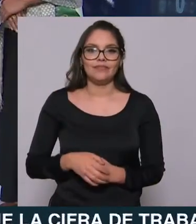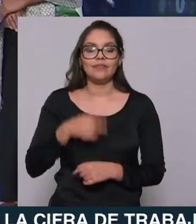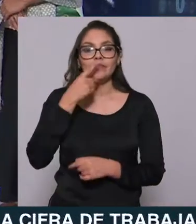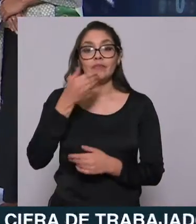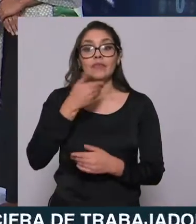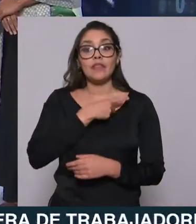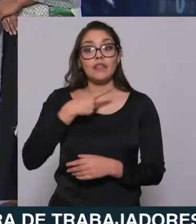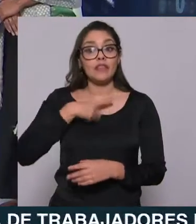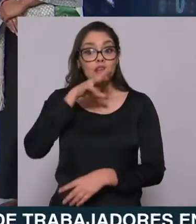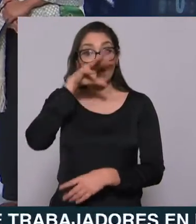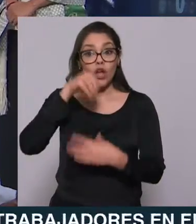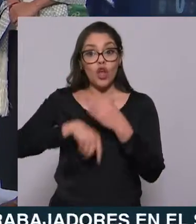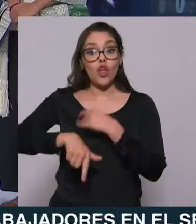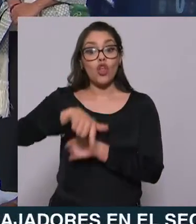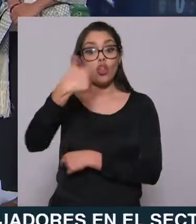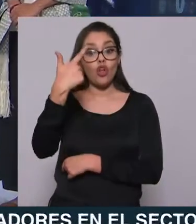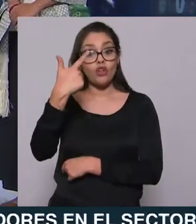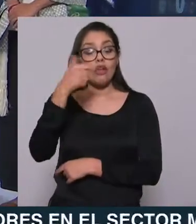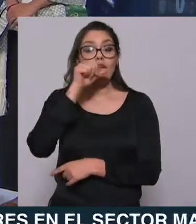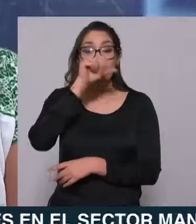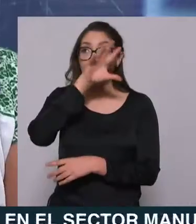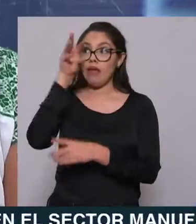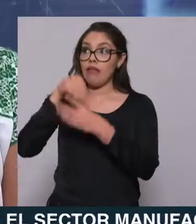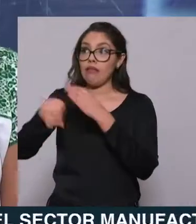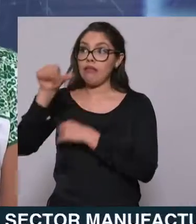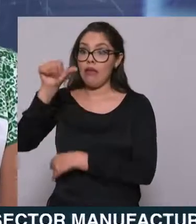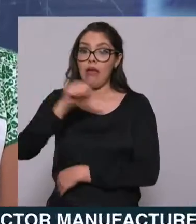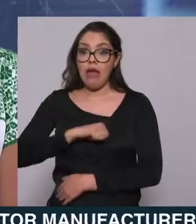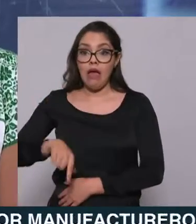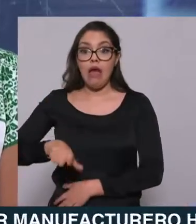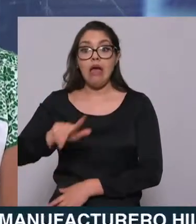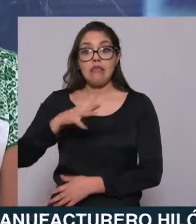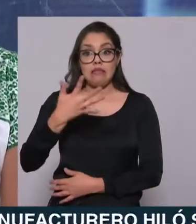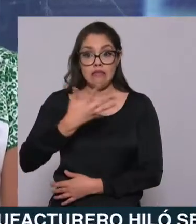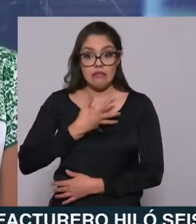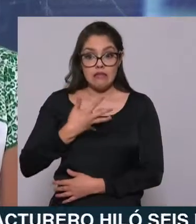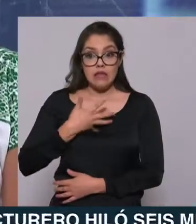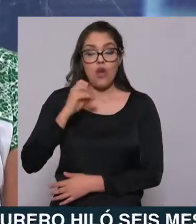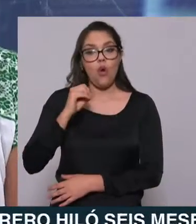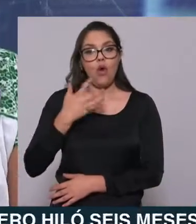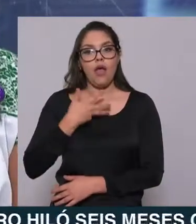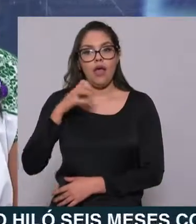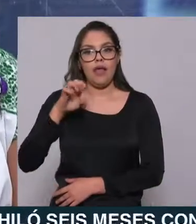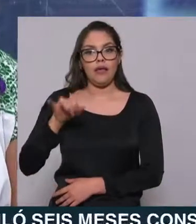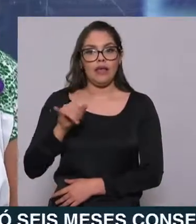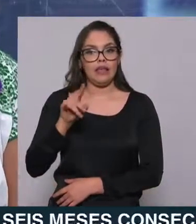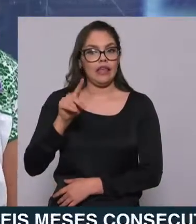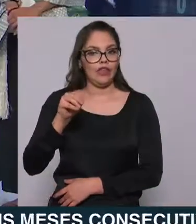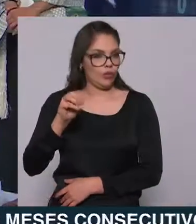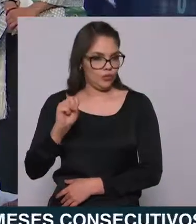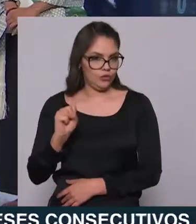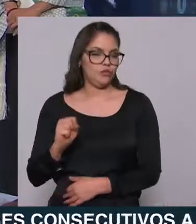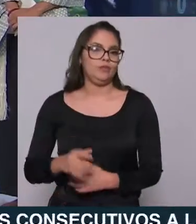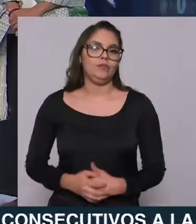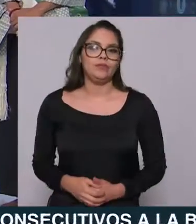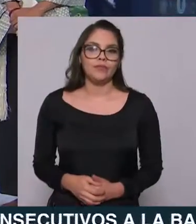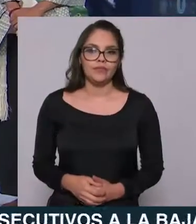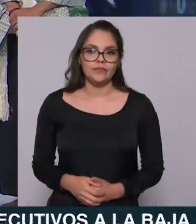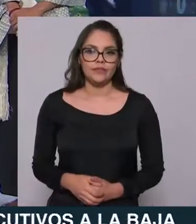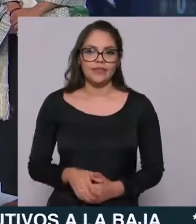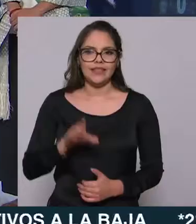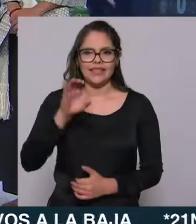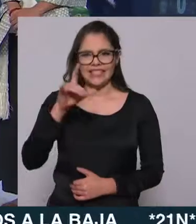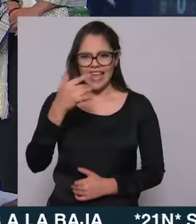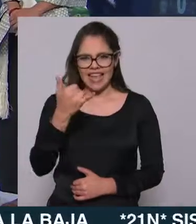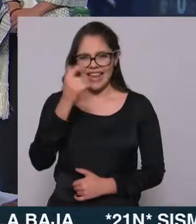las 12 de las 16 alcaldías que hayan tenido o que aún cuenten con ejidos. Celit, que tu nombre